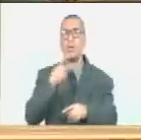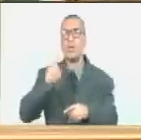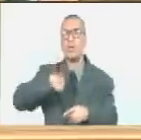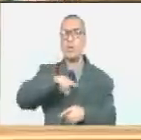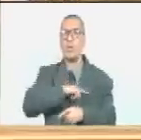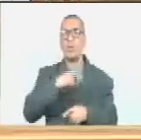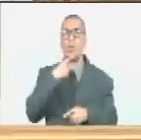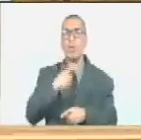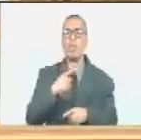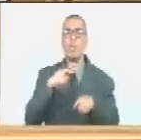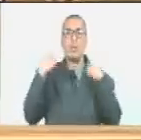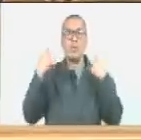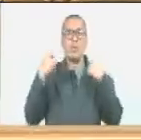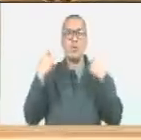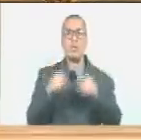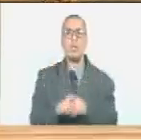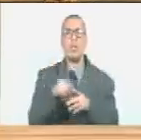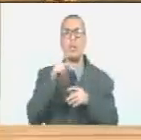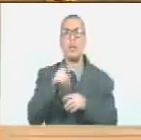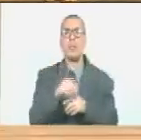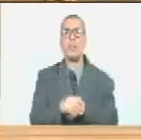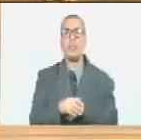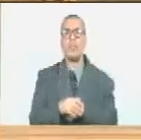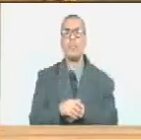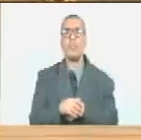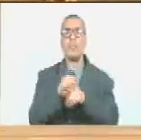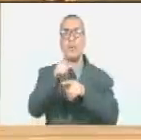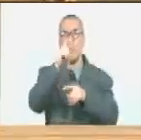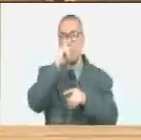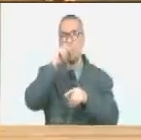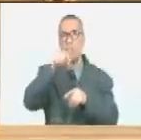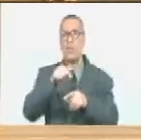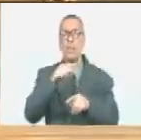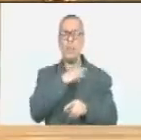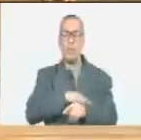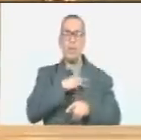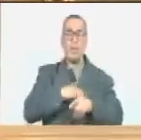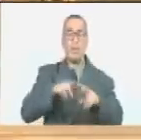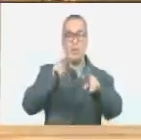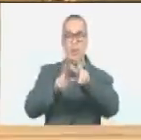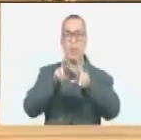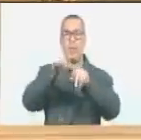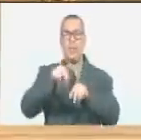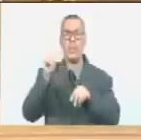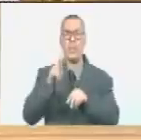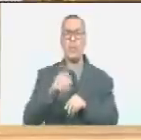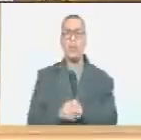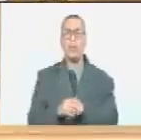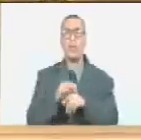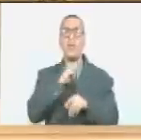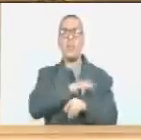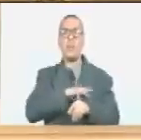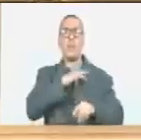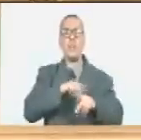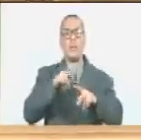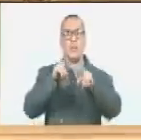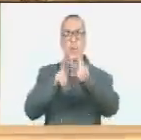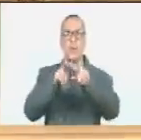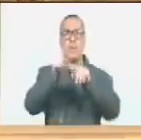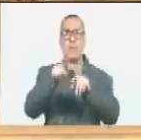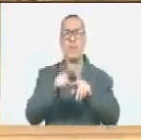tenemos que conmemorar este aniversario de la Gran Misión Vivienda Venezuela, porque la Gran Misión Vivienda